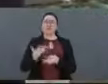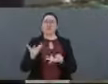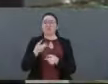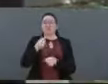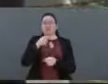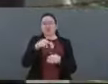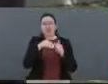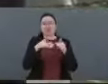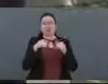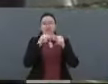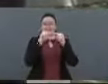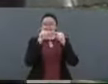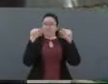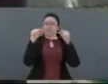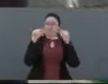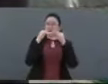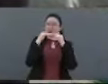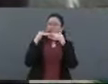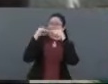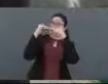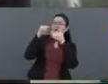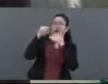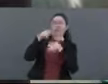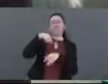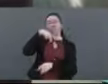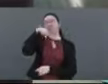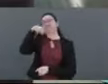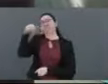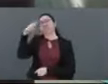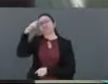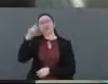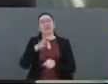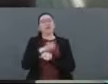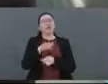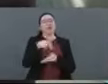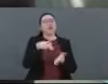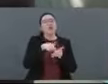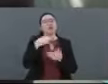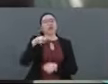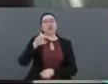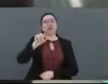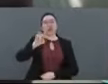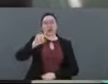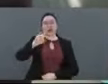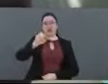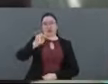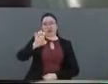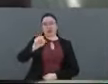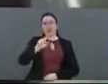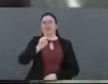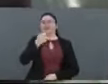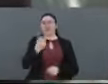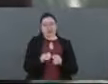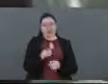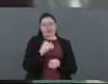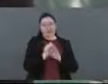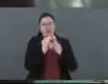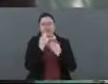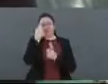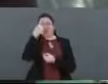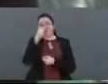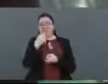media altura para ver los aireadores donde se hace en la primera parte del proceso.